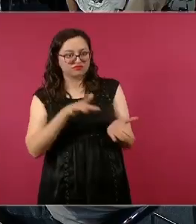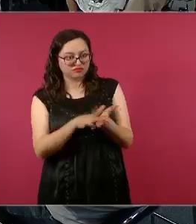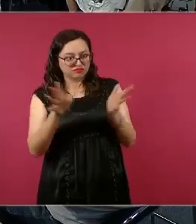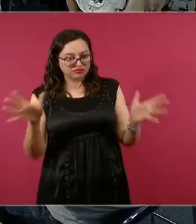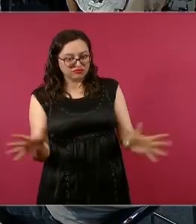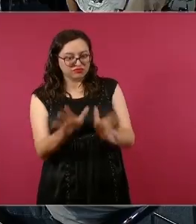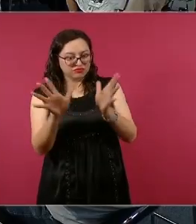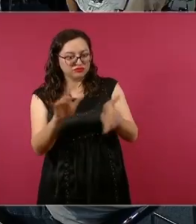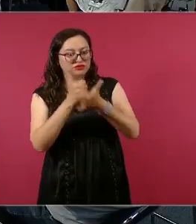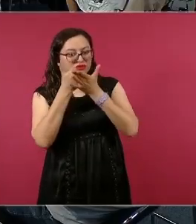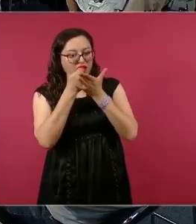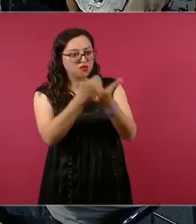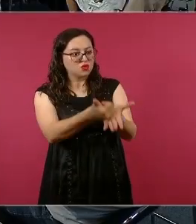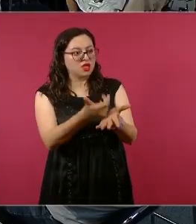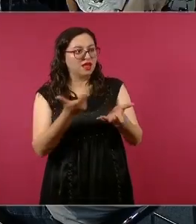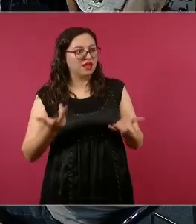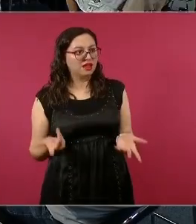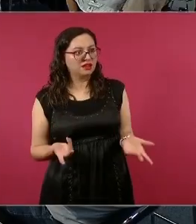contrarrestar